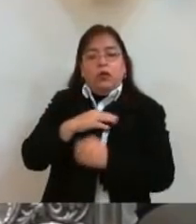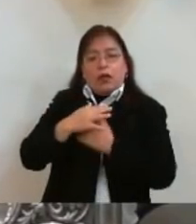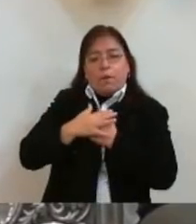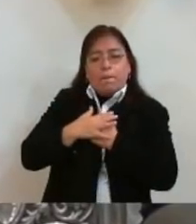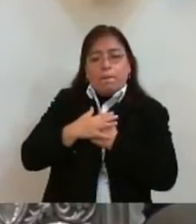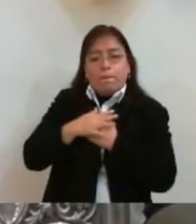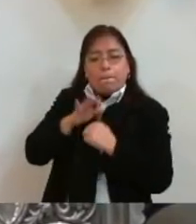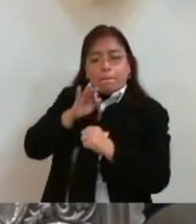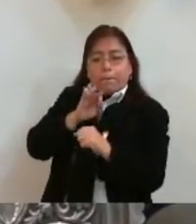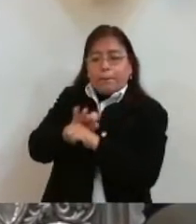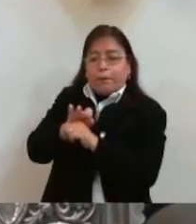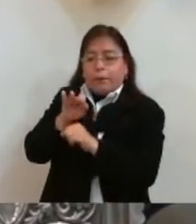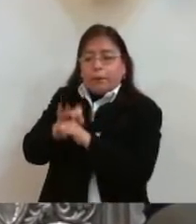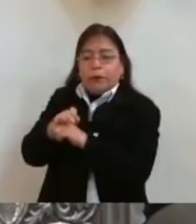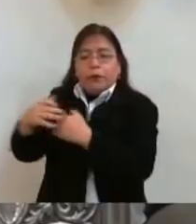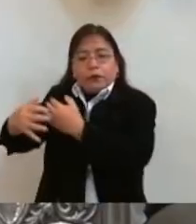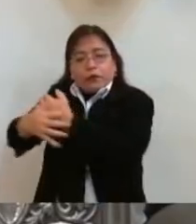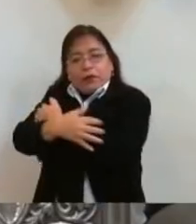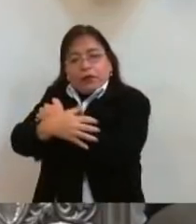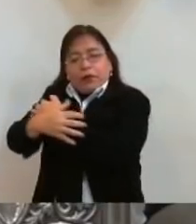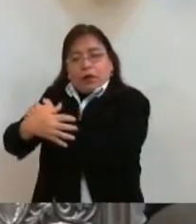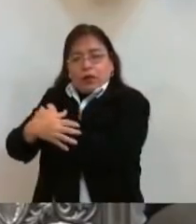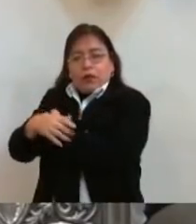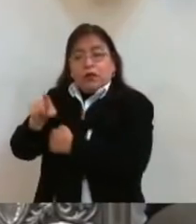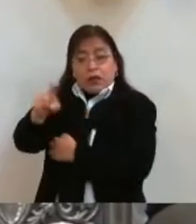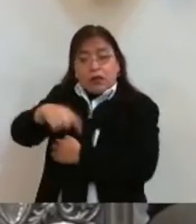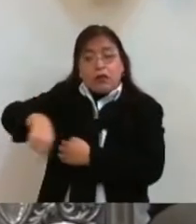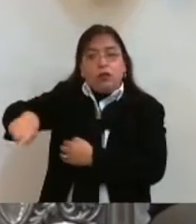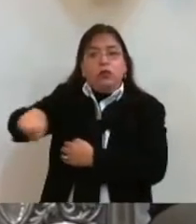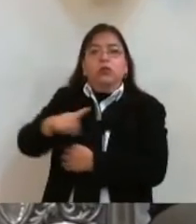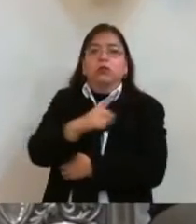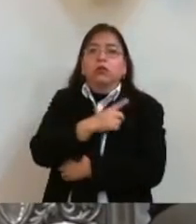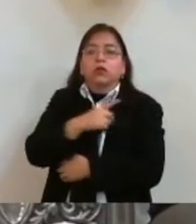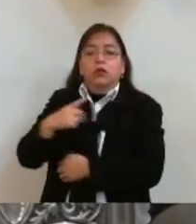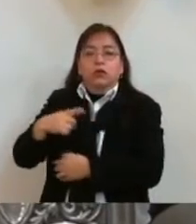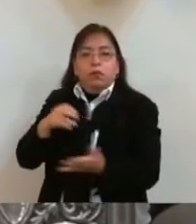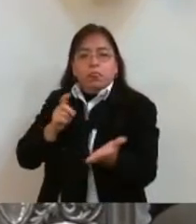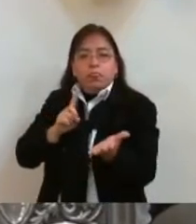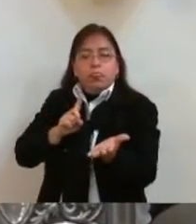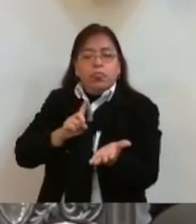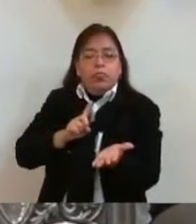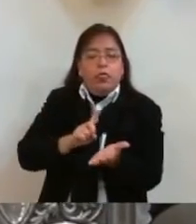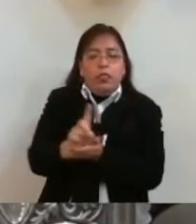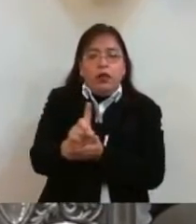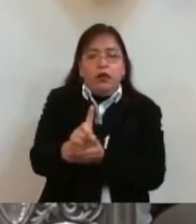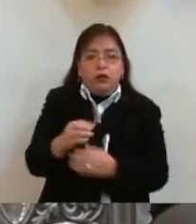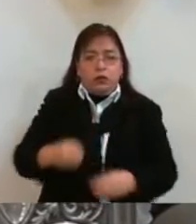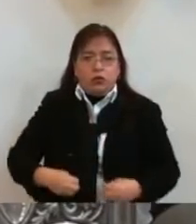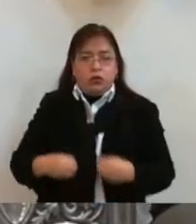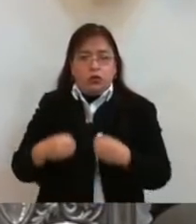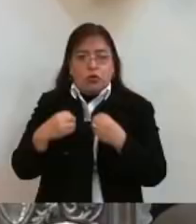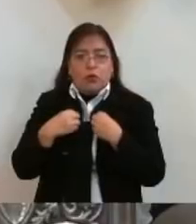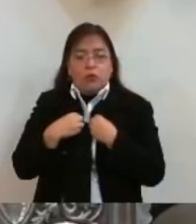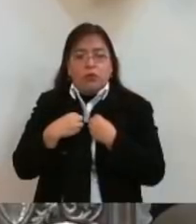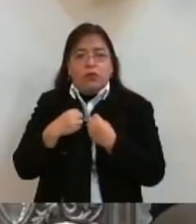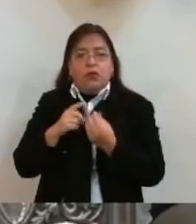protegidos. Los niños tienen derecho a vivir, tienen derecho a